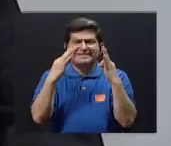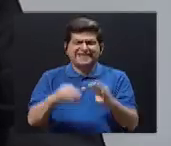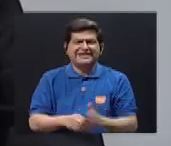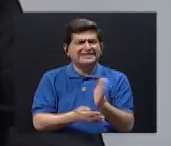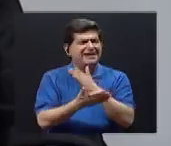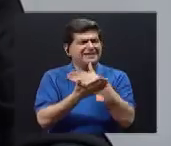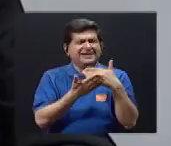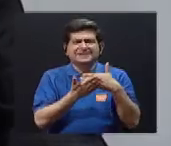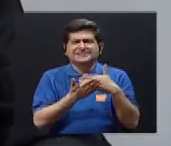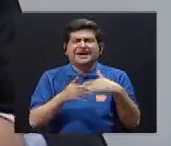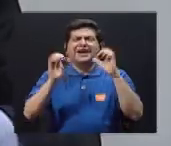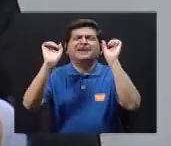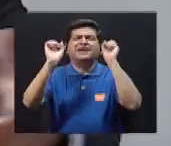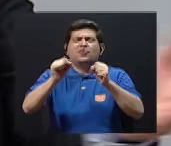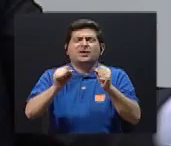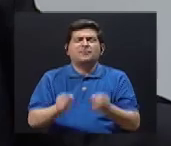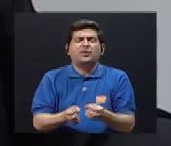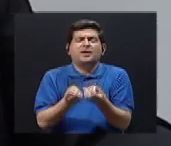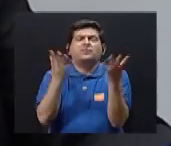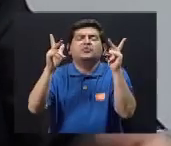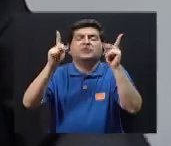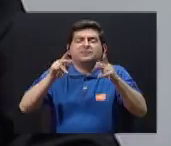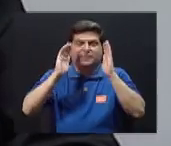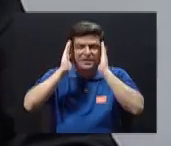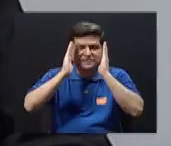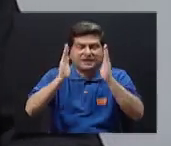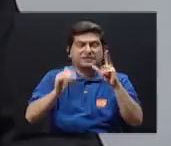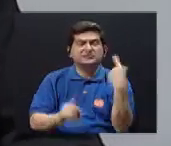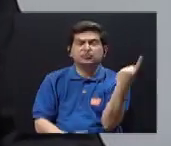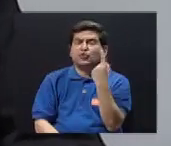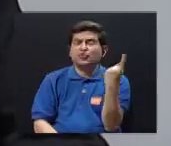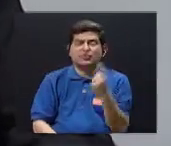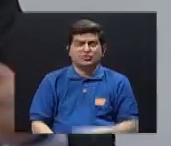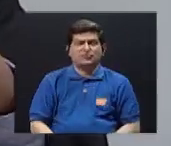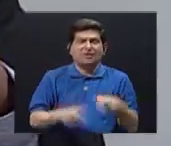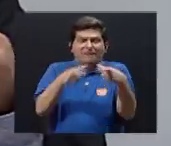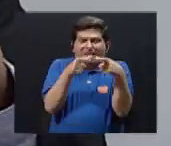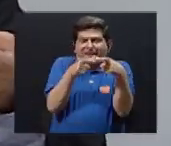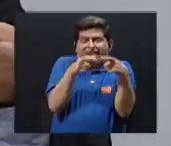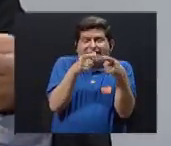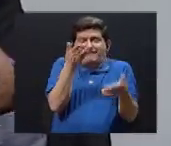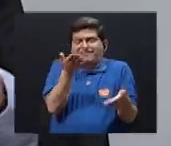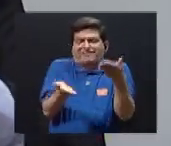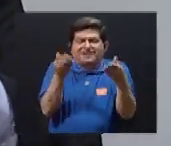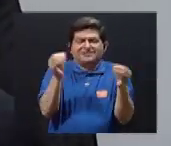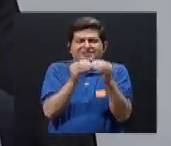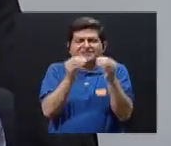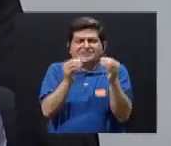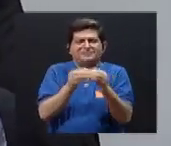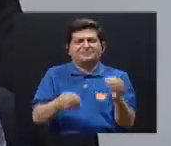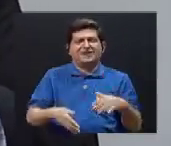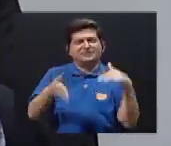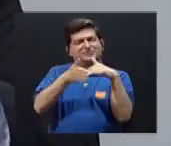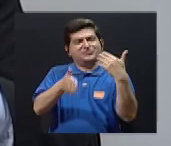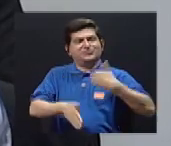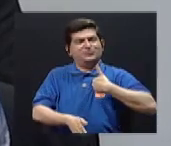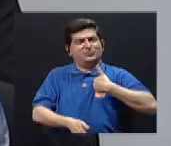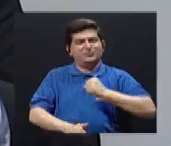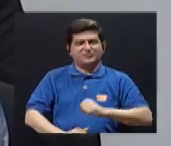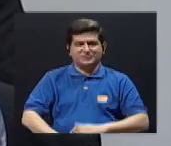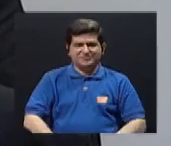de llegar con algo que sea para mucha gente y que no solamente para una élite más académica,